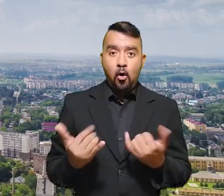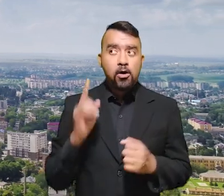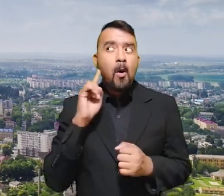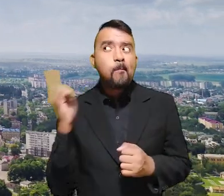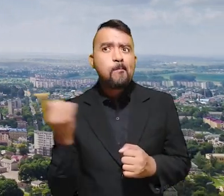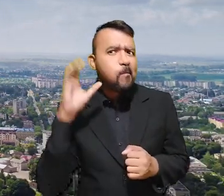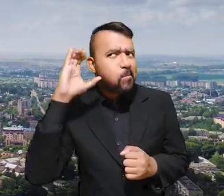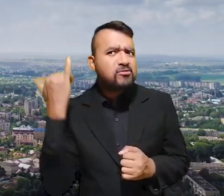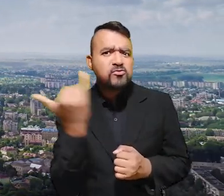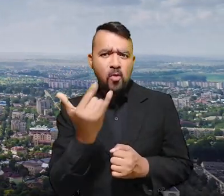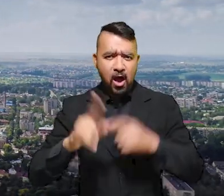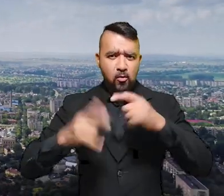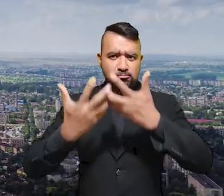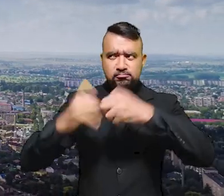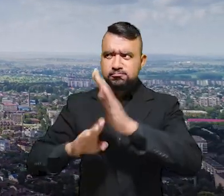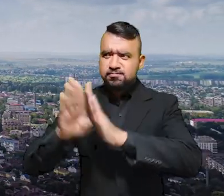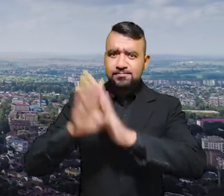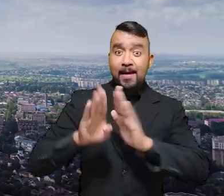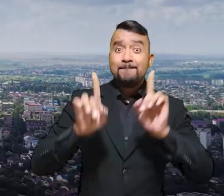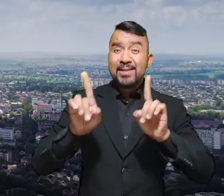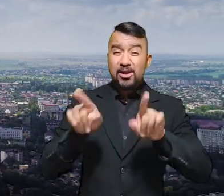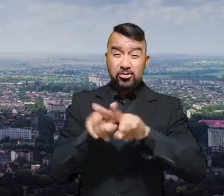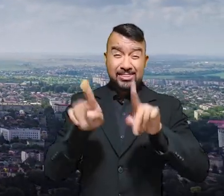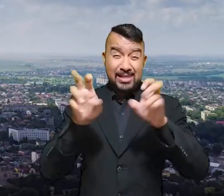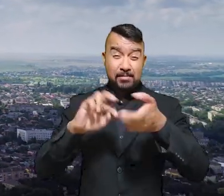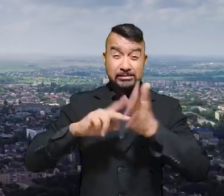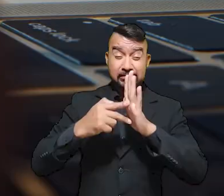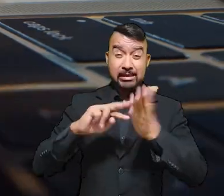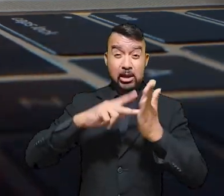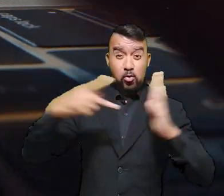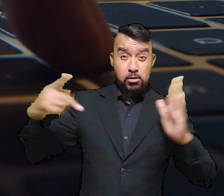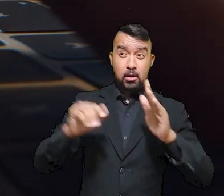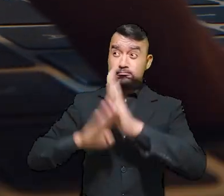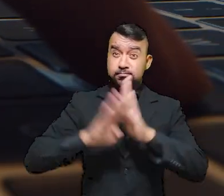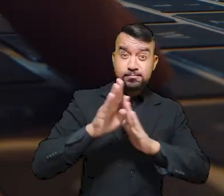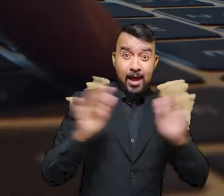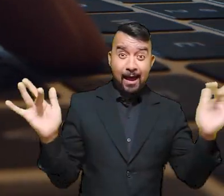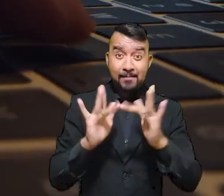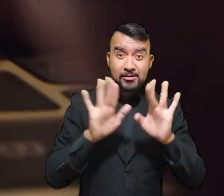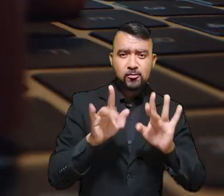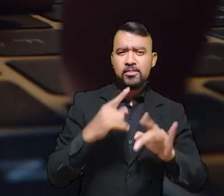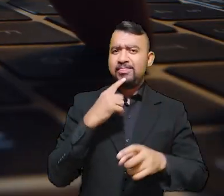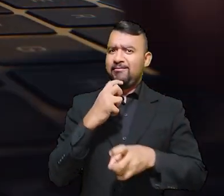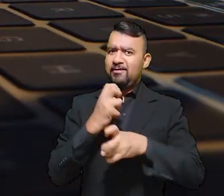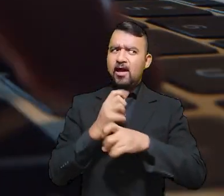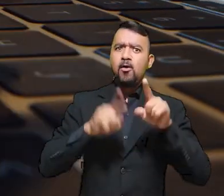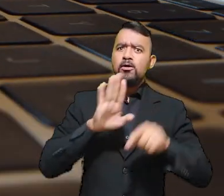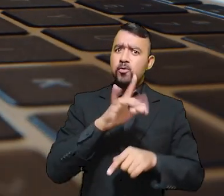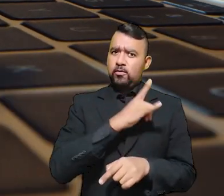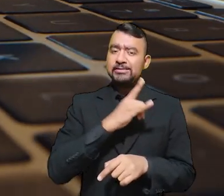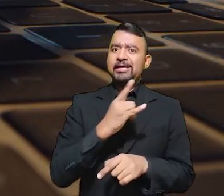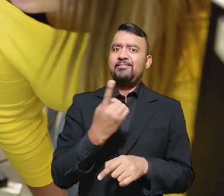En plena cuarta revolución industrial, la brecha digital sigue siendo uno de los mayores retos que enfrenta la educación superior en nuestro